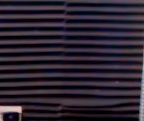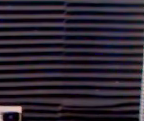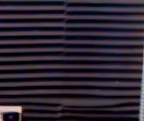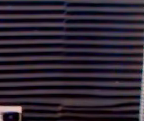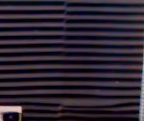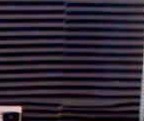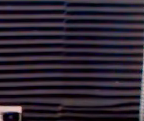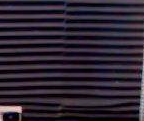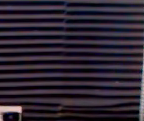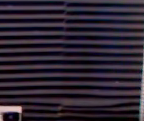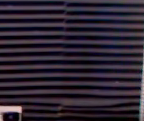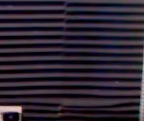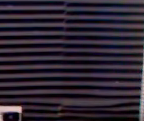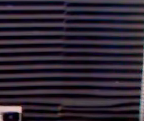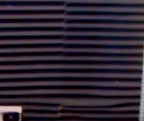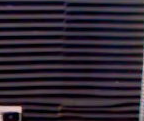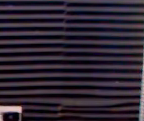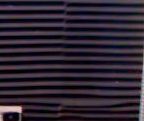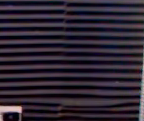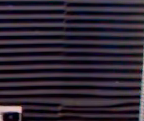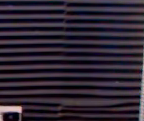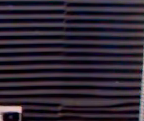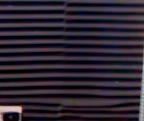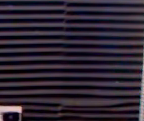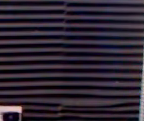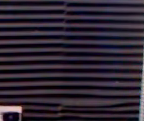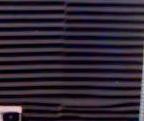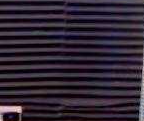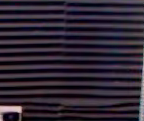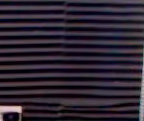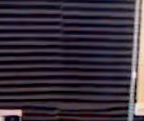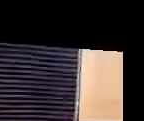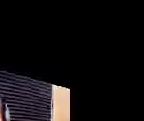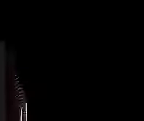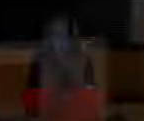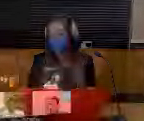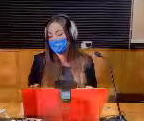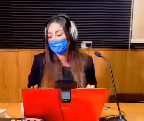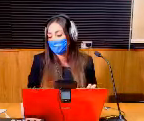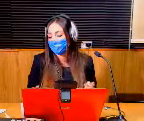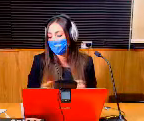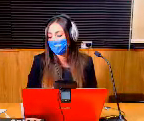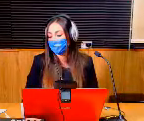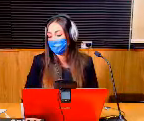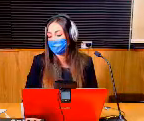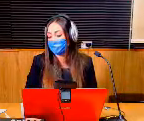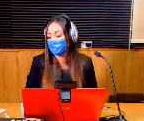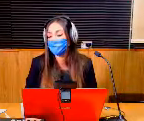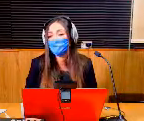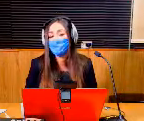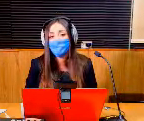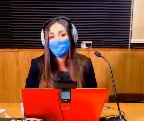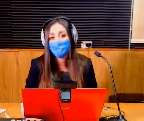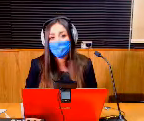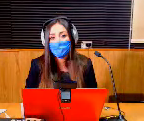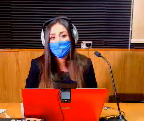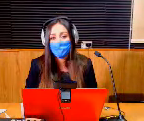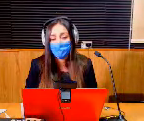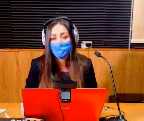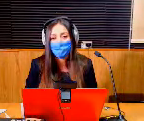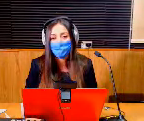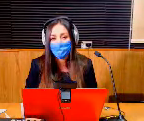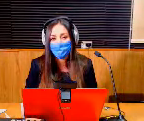invitación está, la página del programa emergente de oferta educativa, que ustedes, repito, lo pueden encontrar como